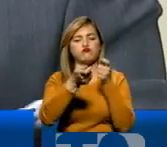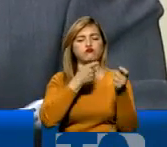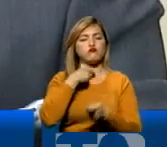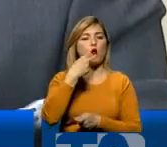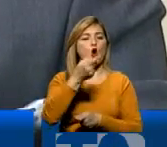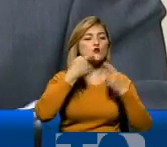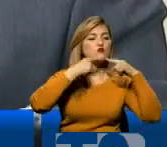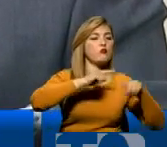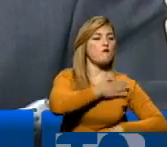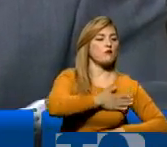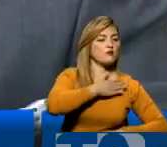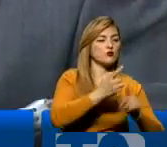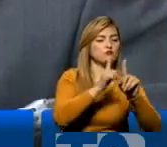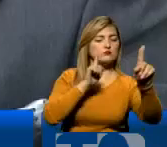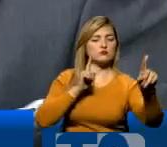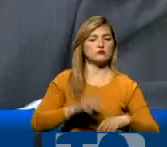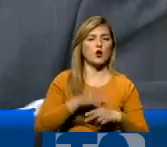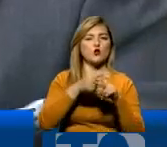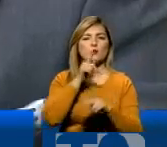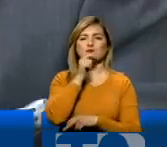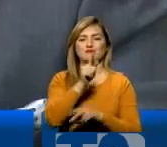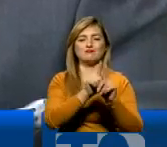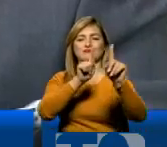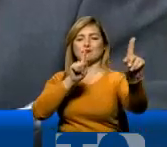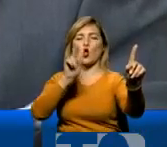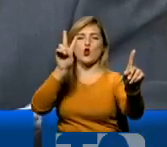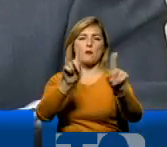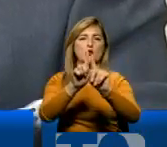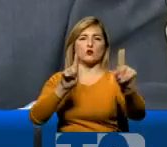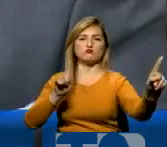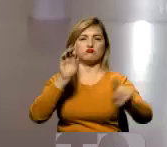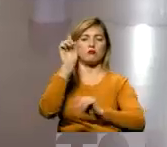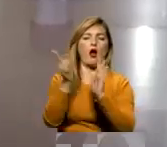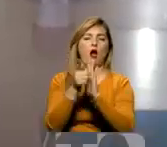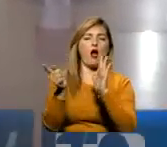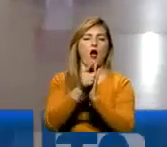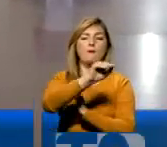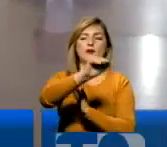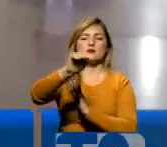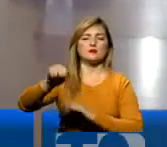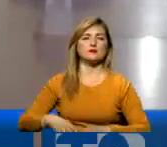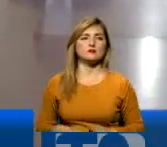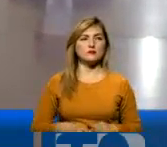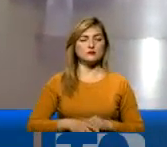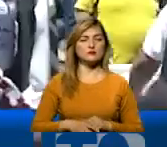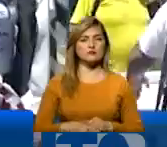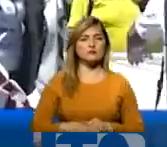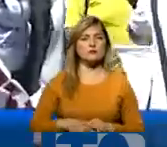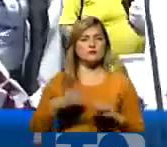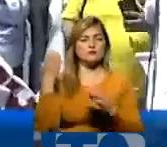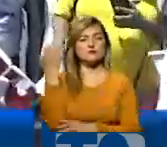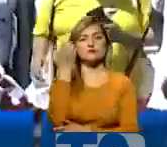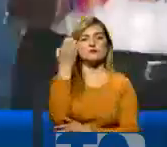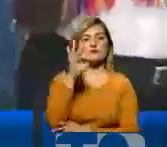invasiva, no nos interesa identificar a las personas, sino solamente mide los 2 metros y genera las alertas. En el ECU este lunes se reunirán